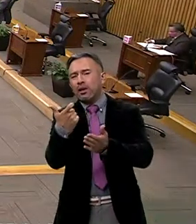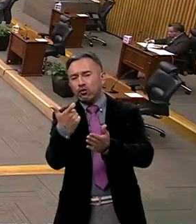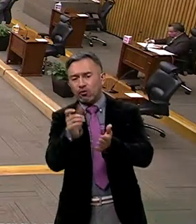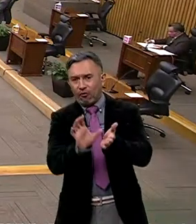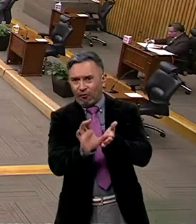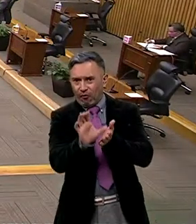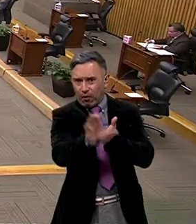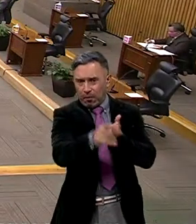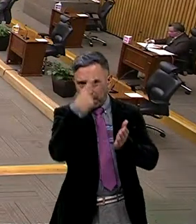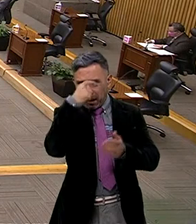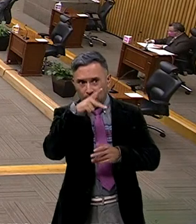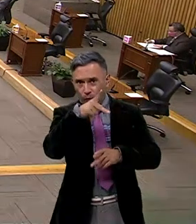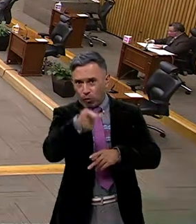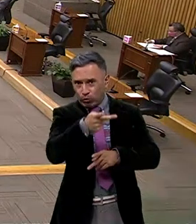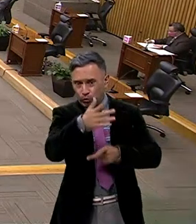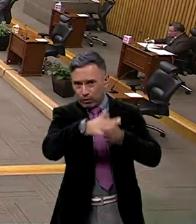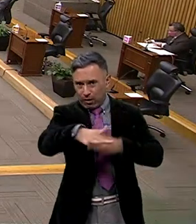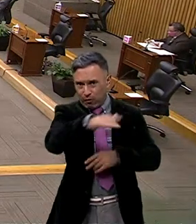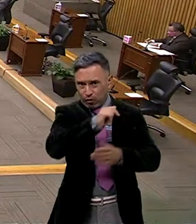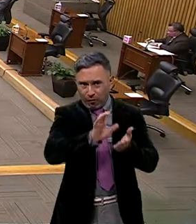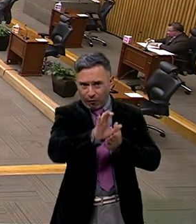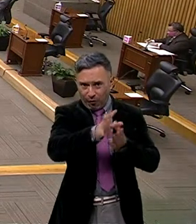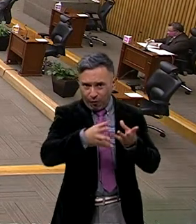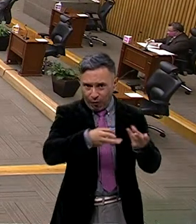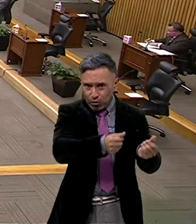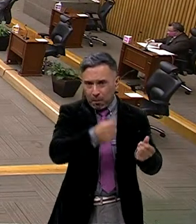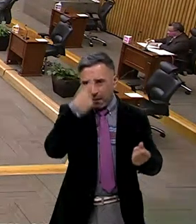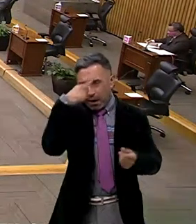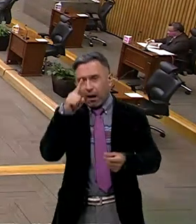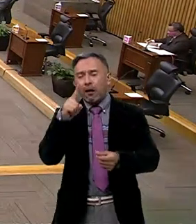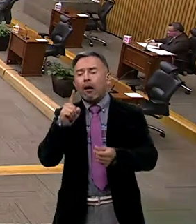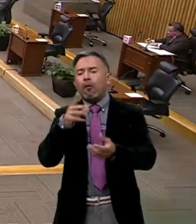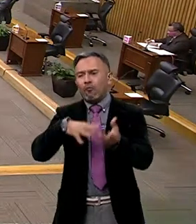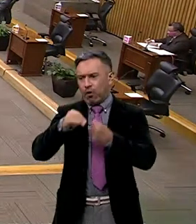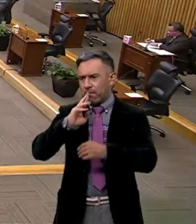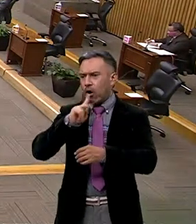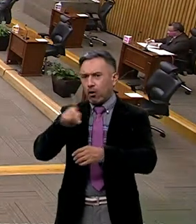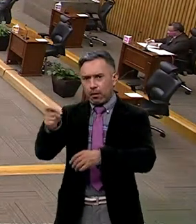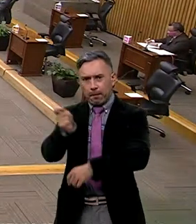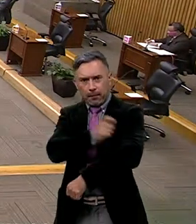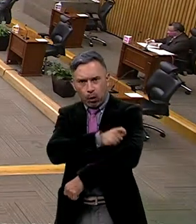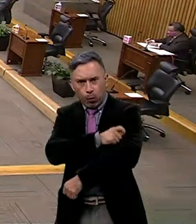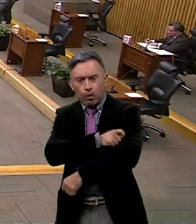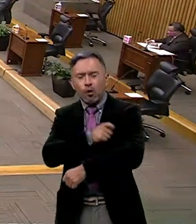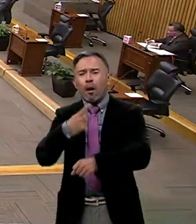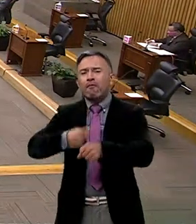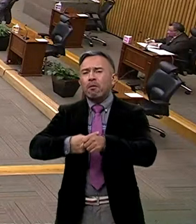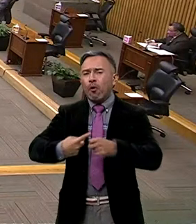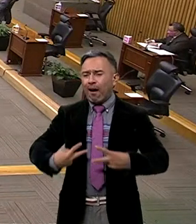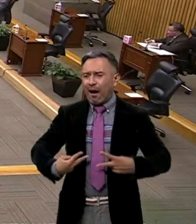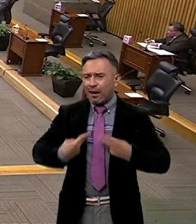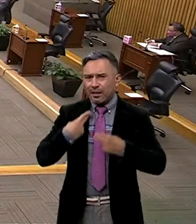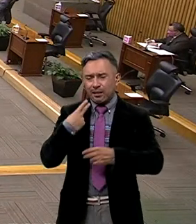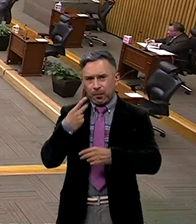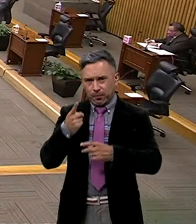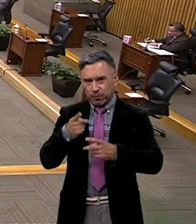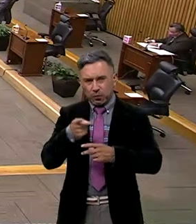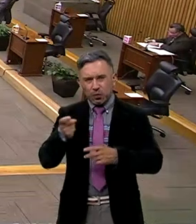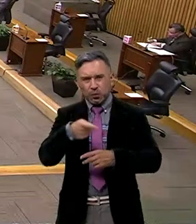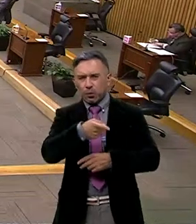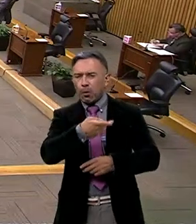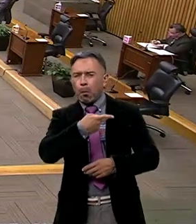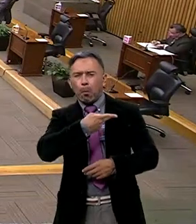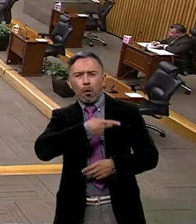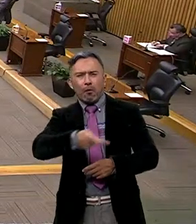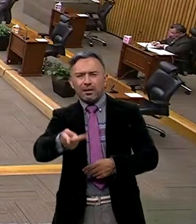que bien pudieron destinarse a vacunas o medicamentos contra el cáncer su pobreza y vileza es tal que toman